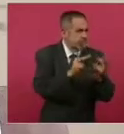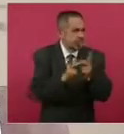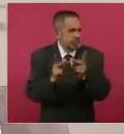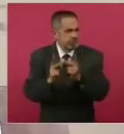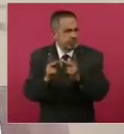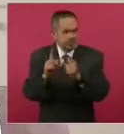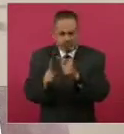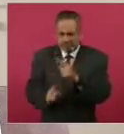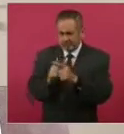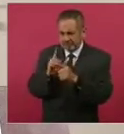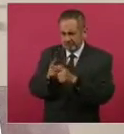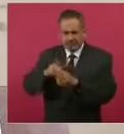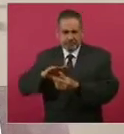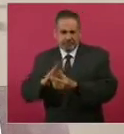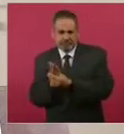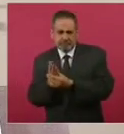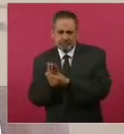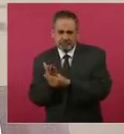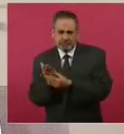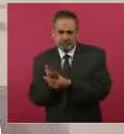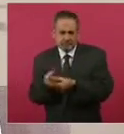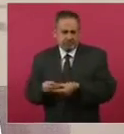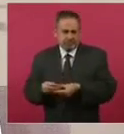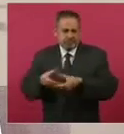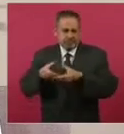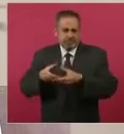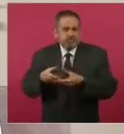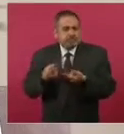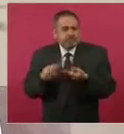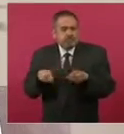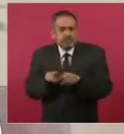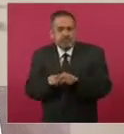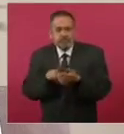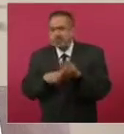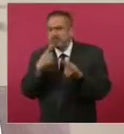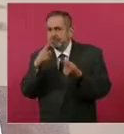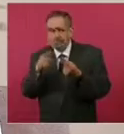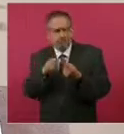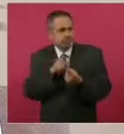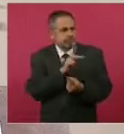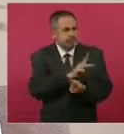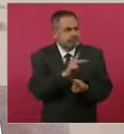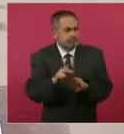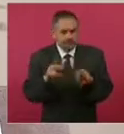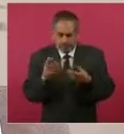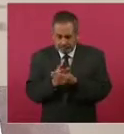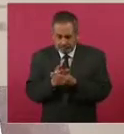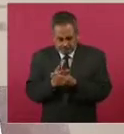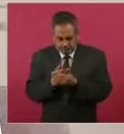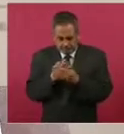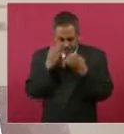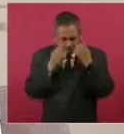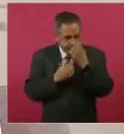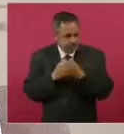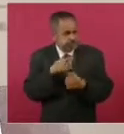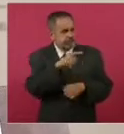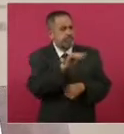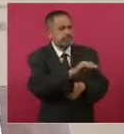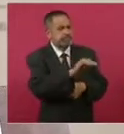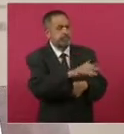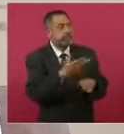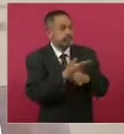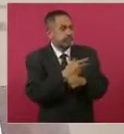los expedientes para una mejor investigación y también, en ocasiones, razones técnicas para poder justificar ante los